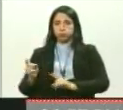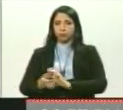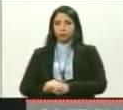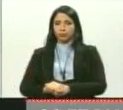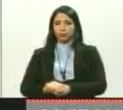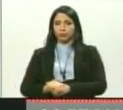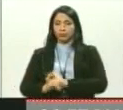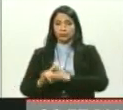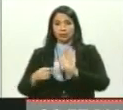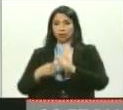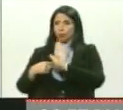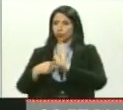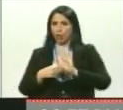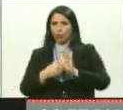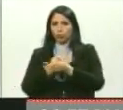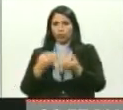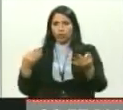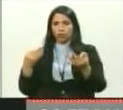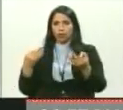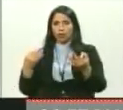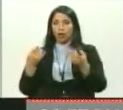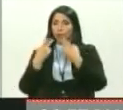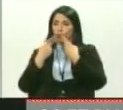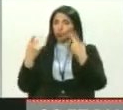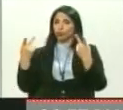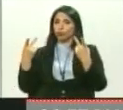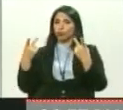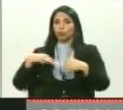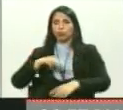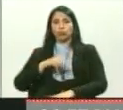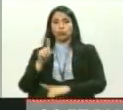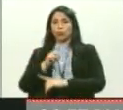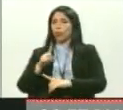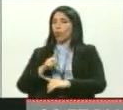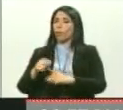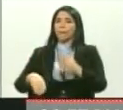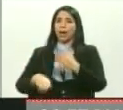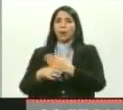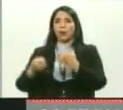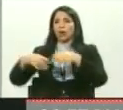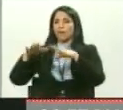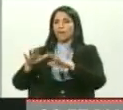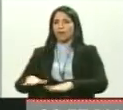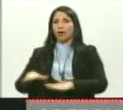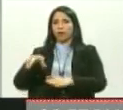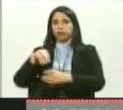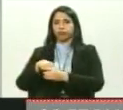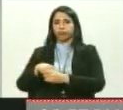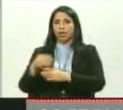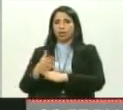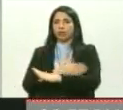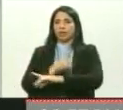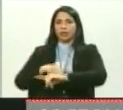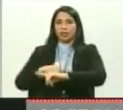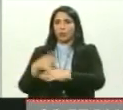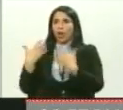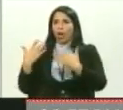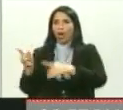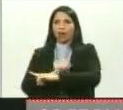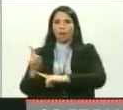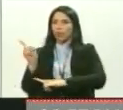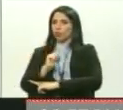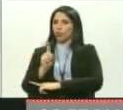ha demostrado ser correcto. Y anuncio que nosotros no vamos a levantar la cuarentena a destiempo, apresurado.